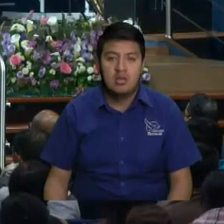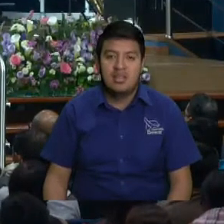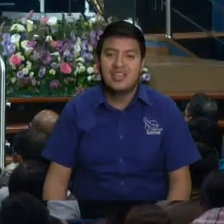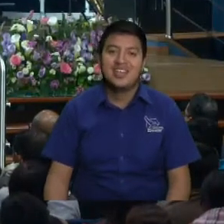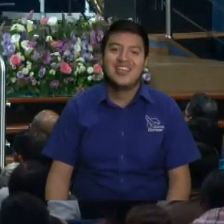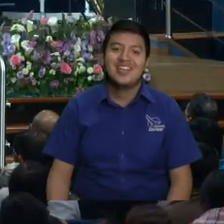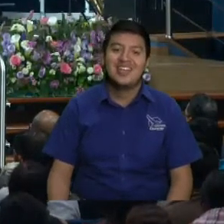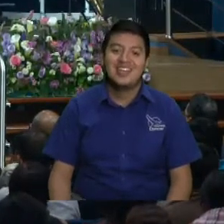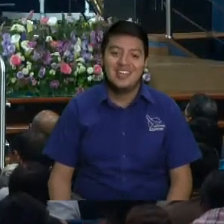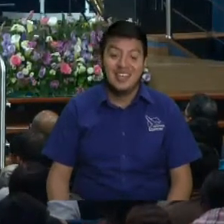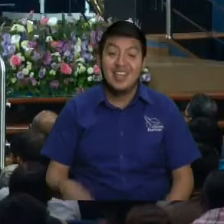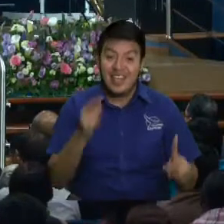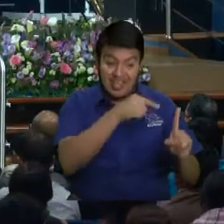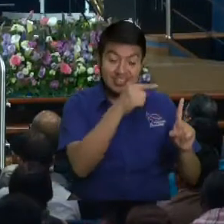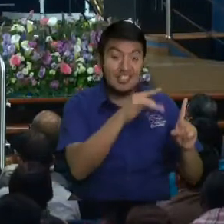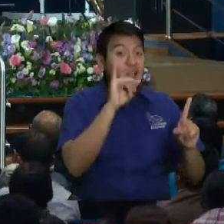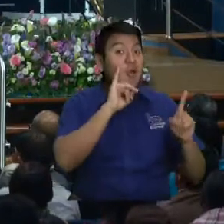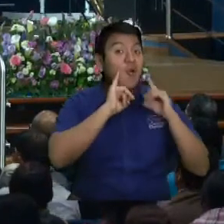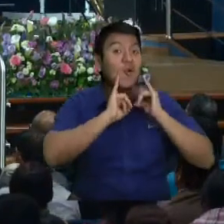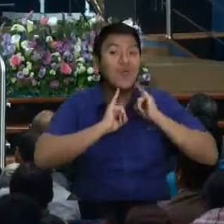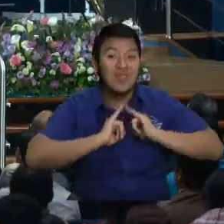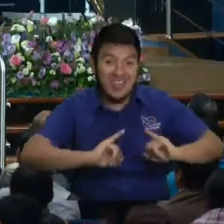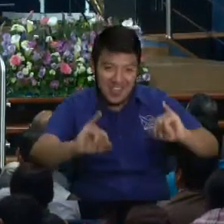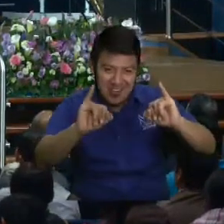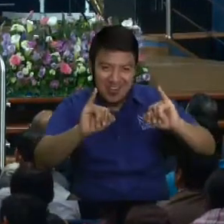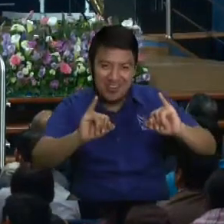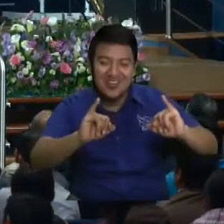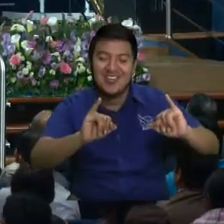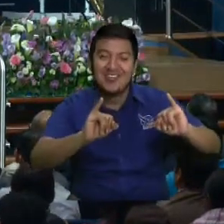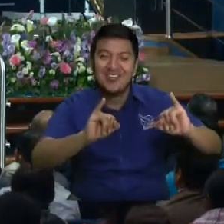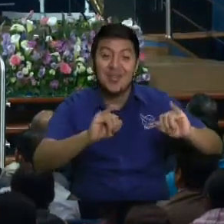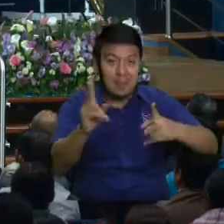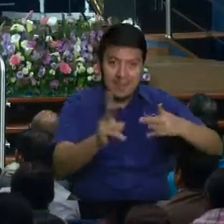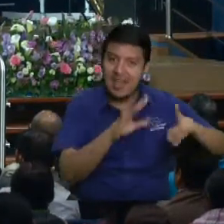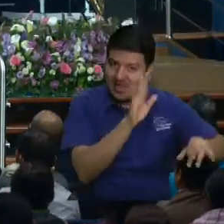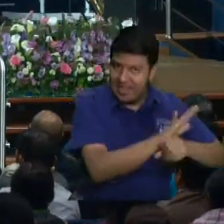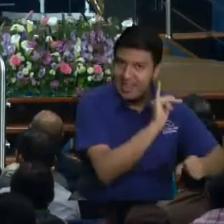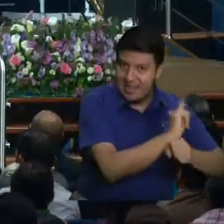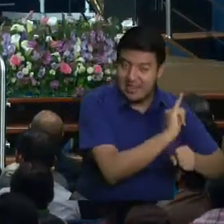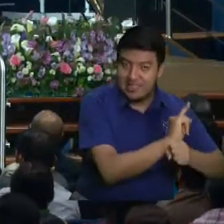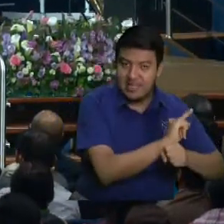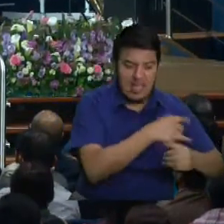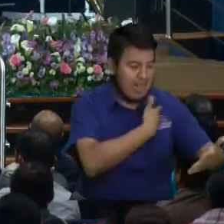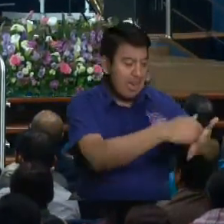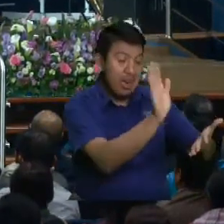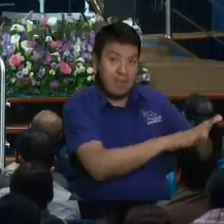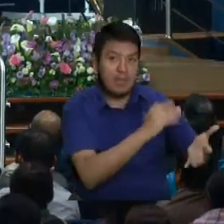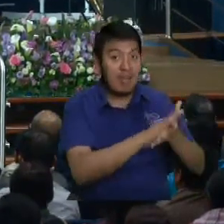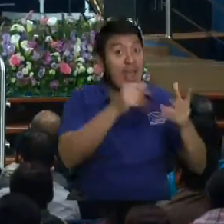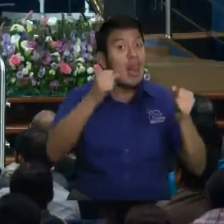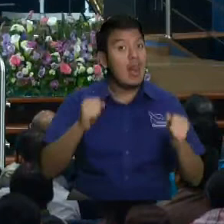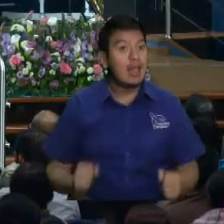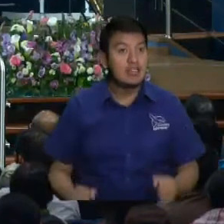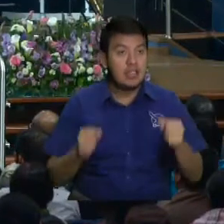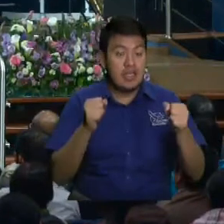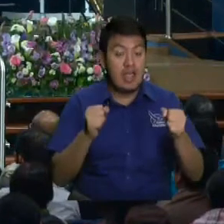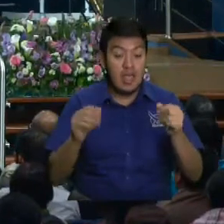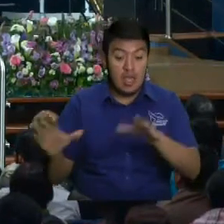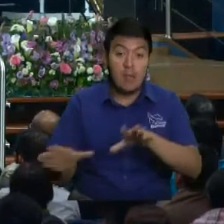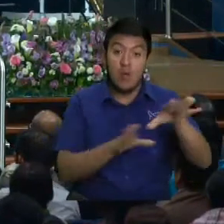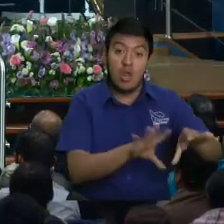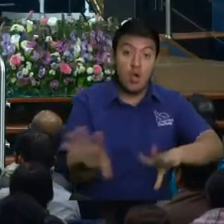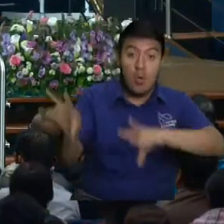chilqueaba, porque ya se había sentado usted ahí, ¿va? Entonces ya la había dejado contaminada y ponía su manto ahí y ya se